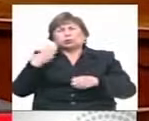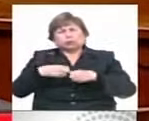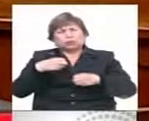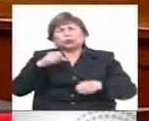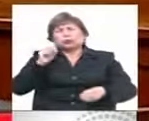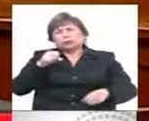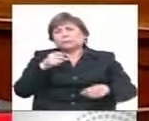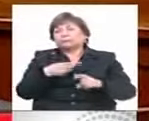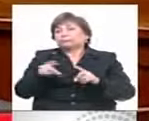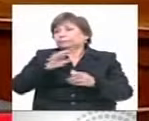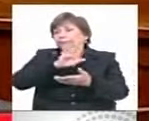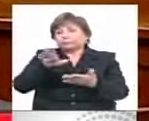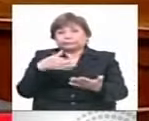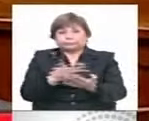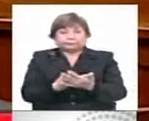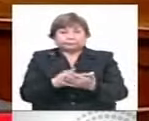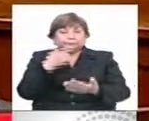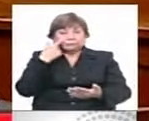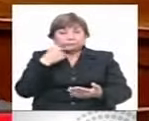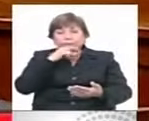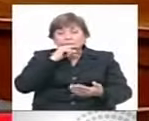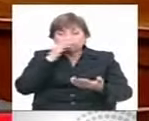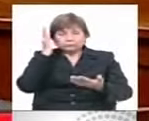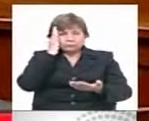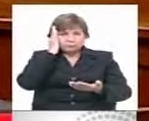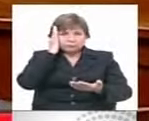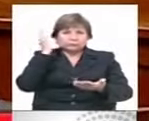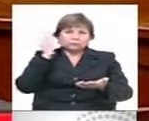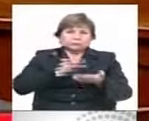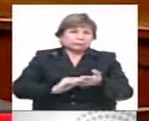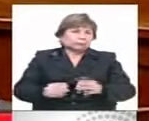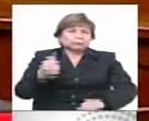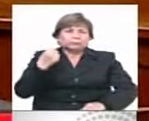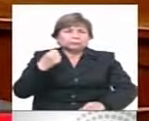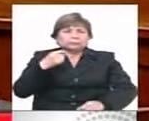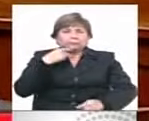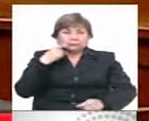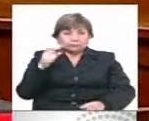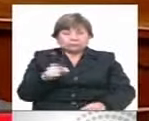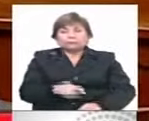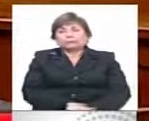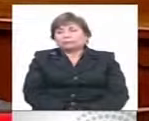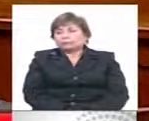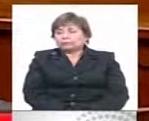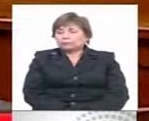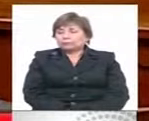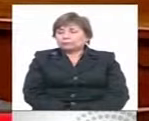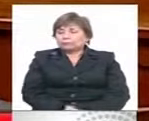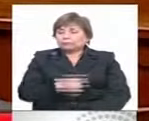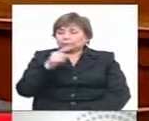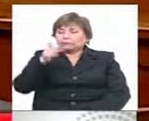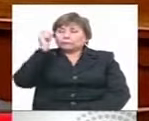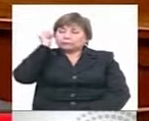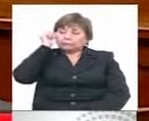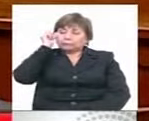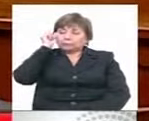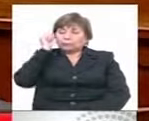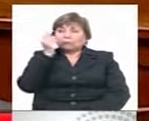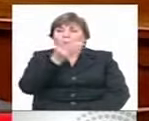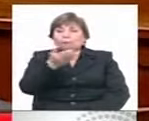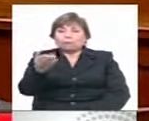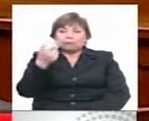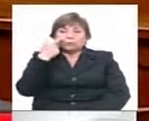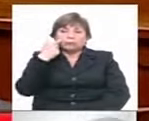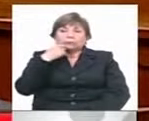que todas y todos sabemos que somos más fuertes que eso. Es en ese sentido, señoras